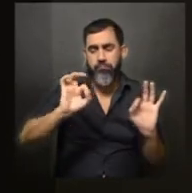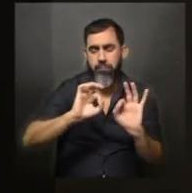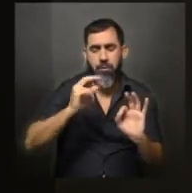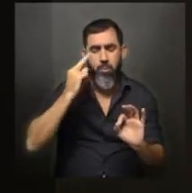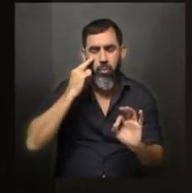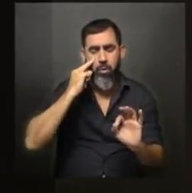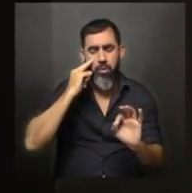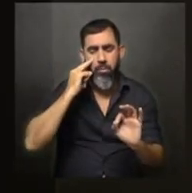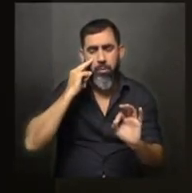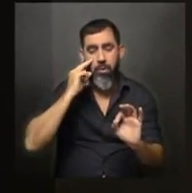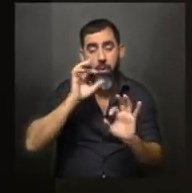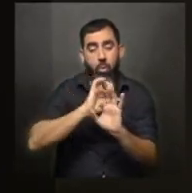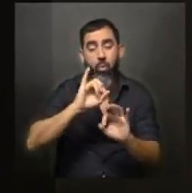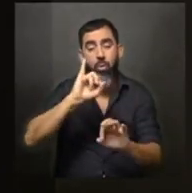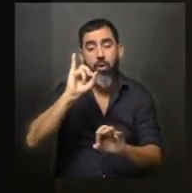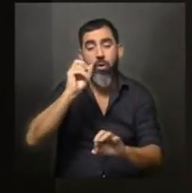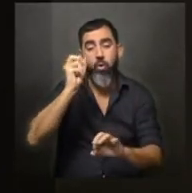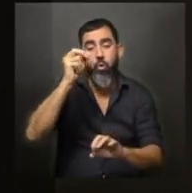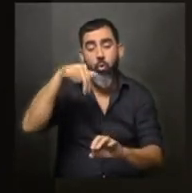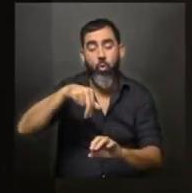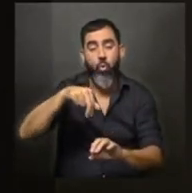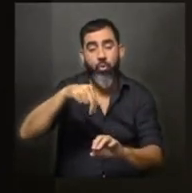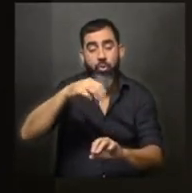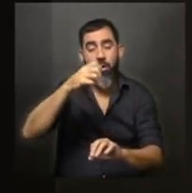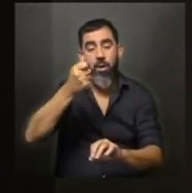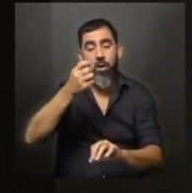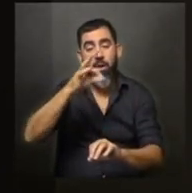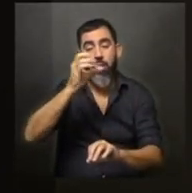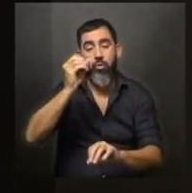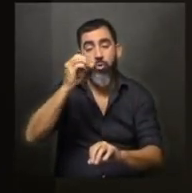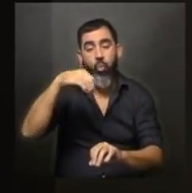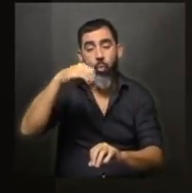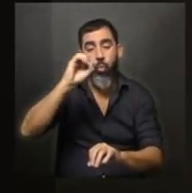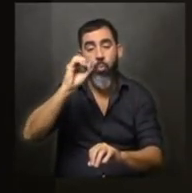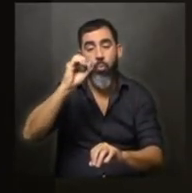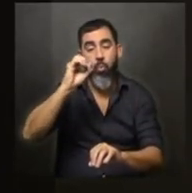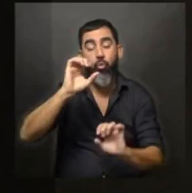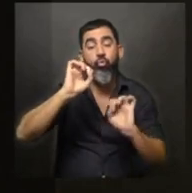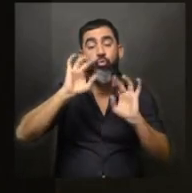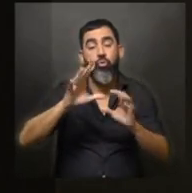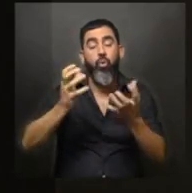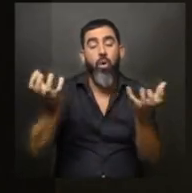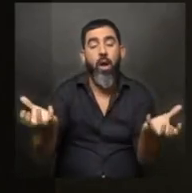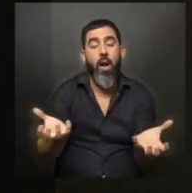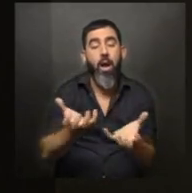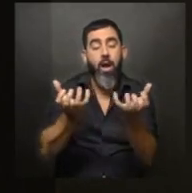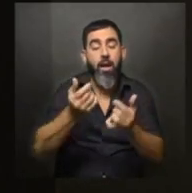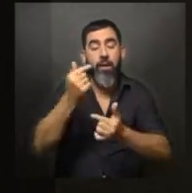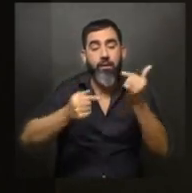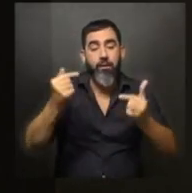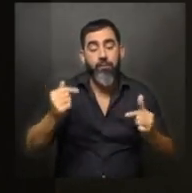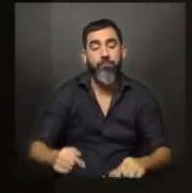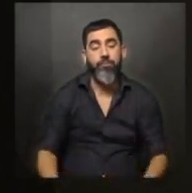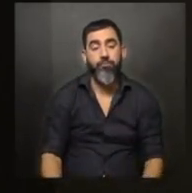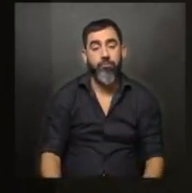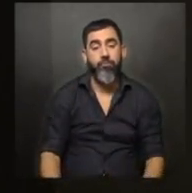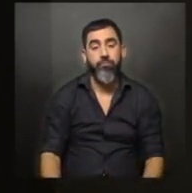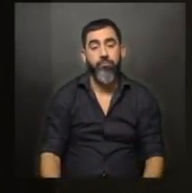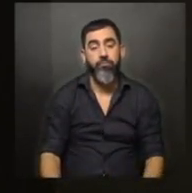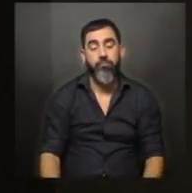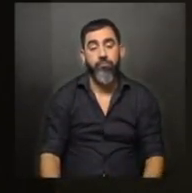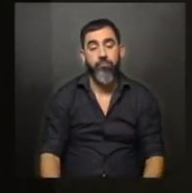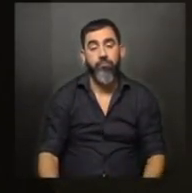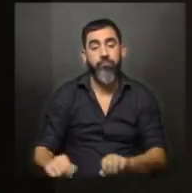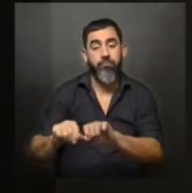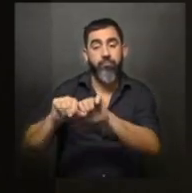químicos o de ionizar átomos. O sea, solamente lo que hace es energía que calienta las moléculas. Y bueno, vemos acá en la placa 2